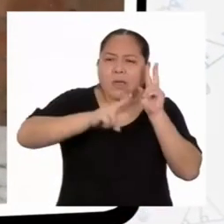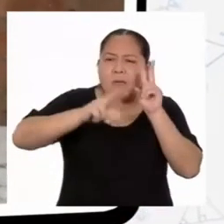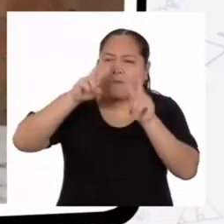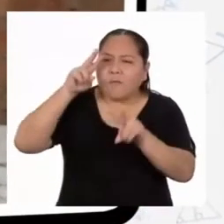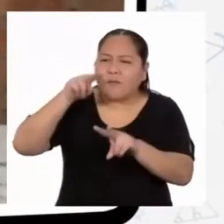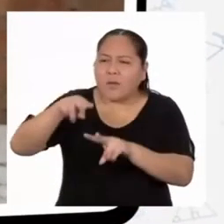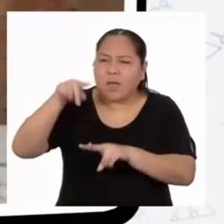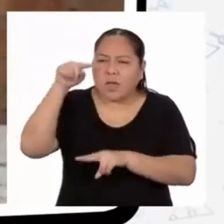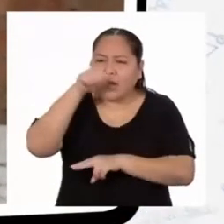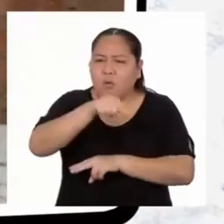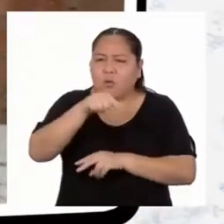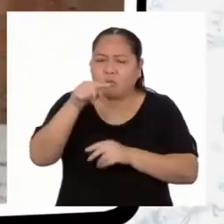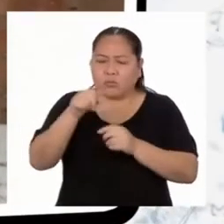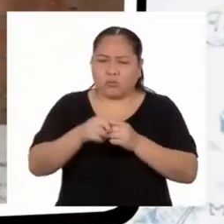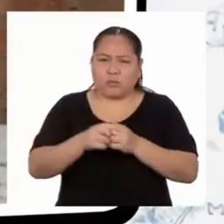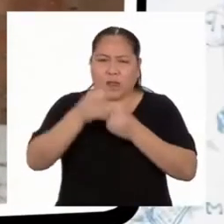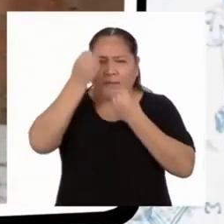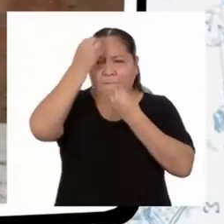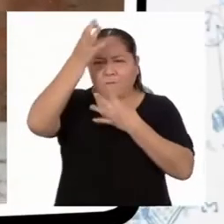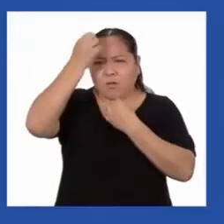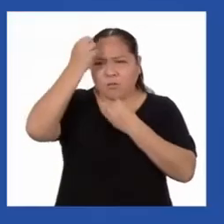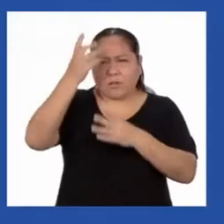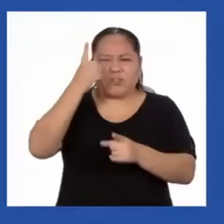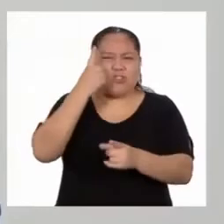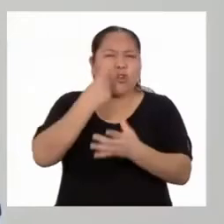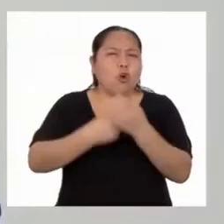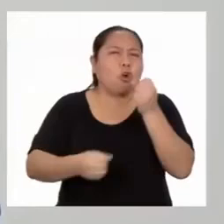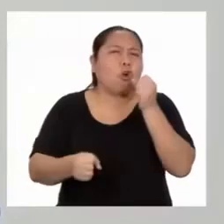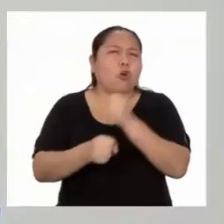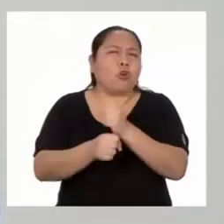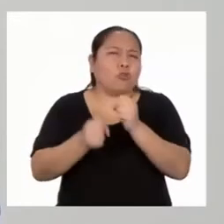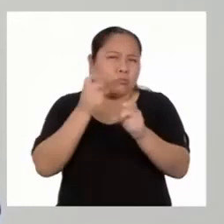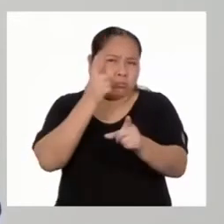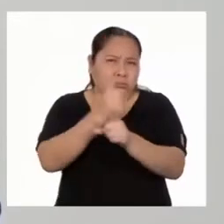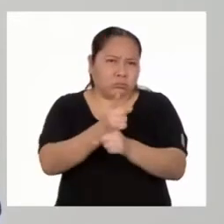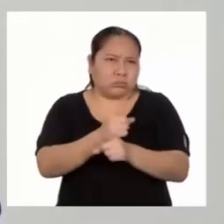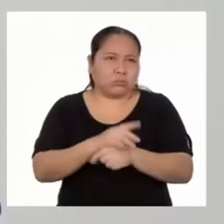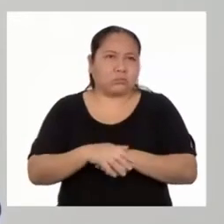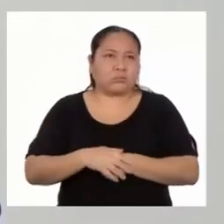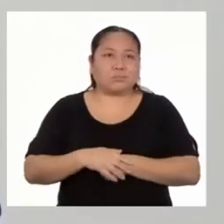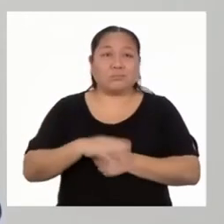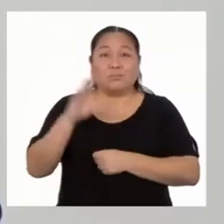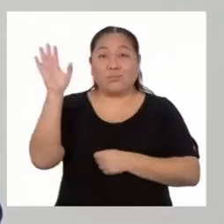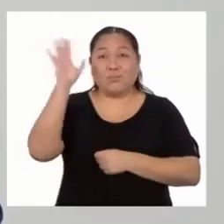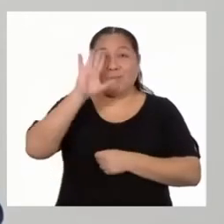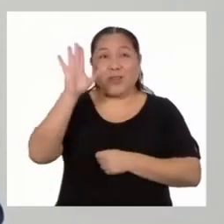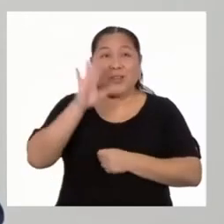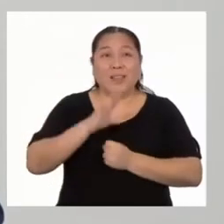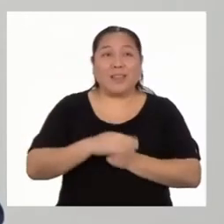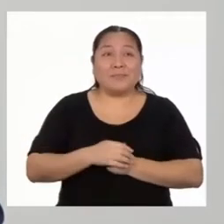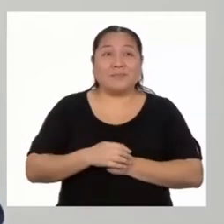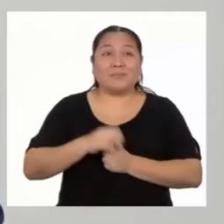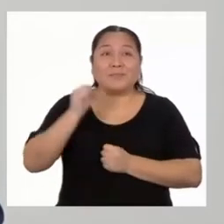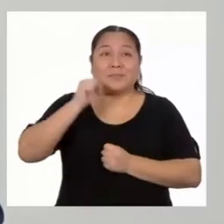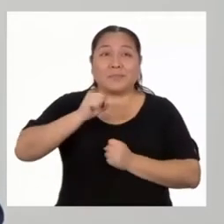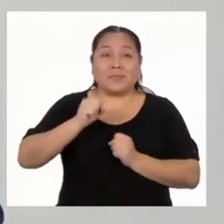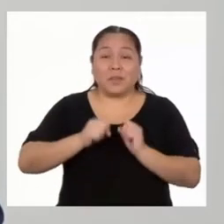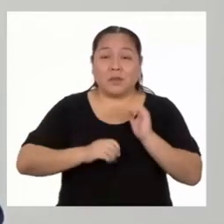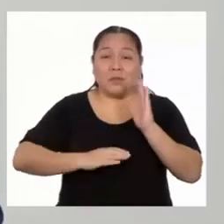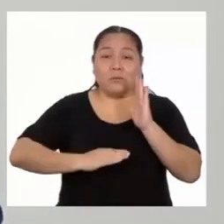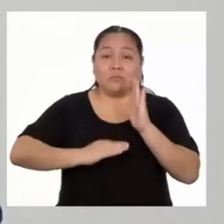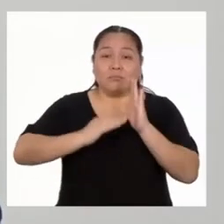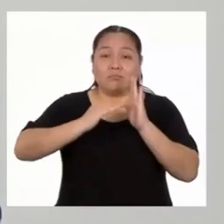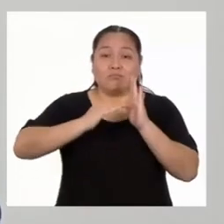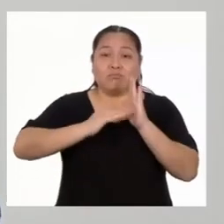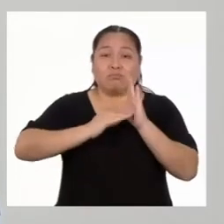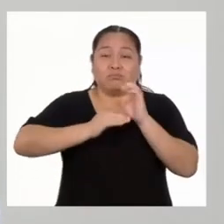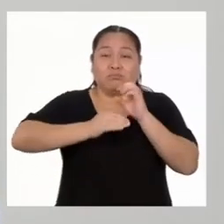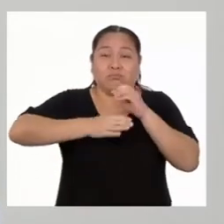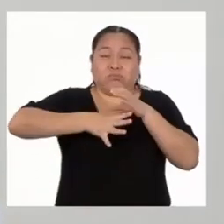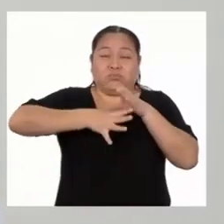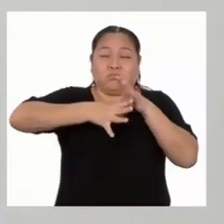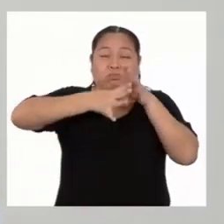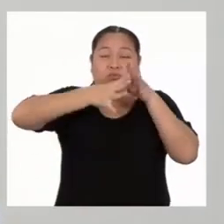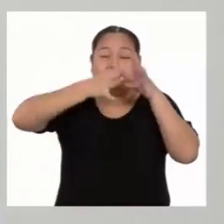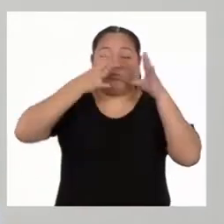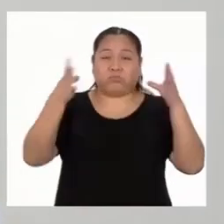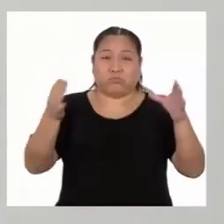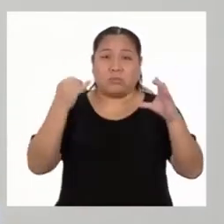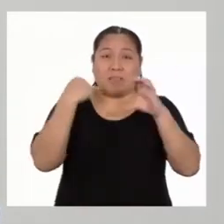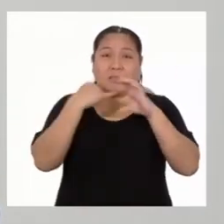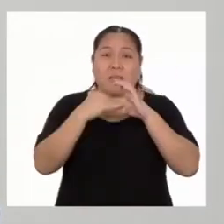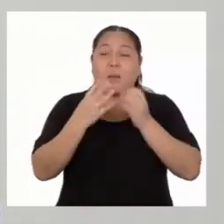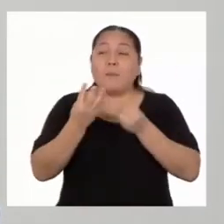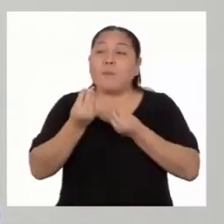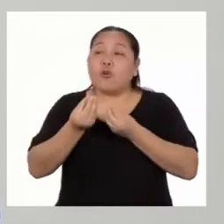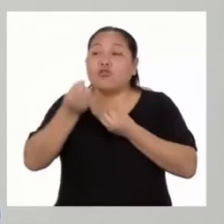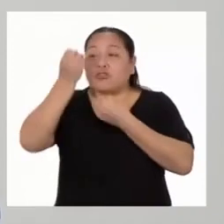una fuente de información confiable? Hola, debido al crecimiento de Internet y a la gran cantidad